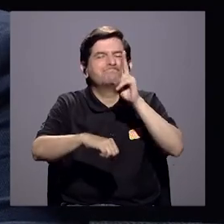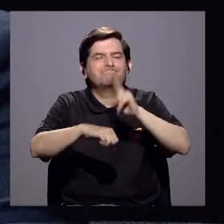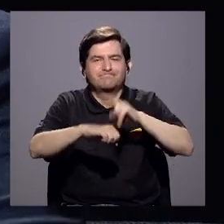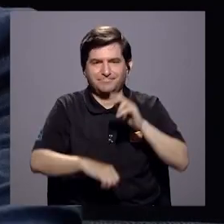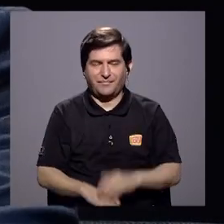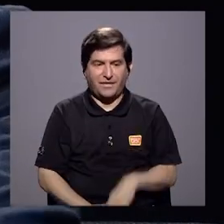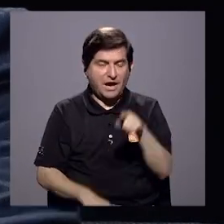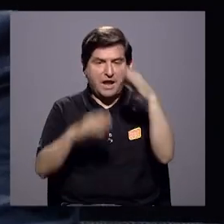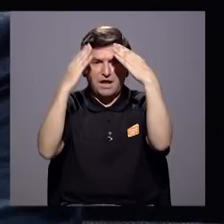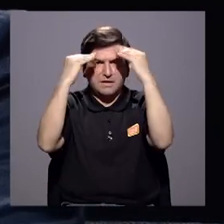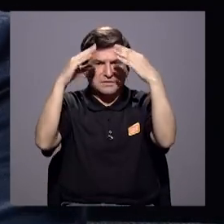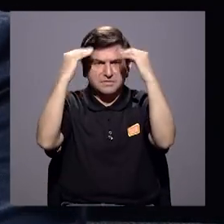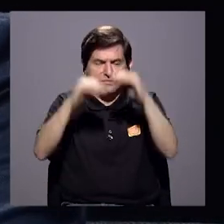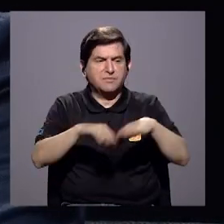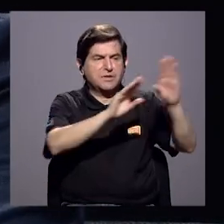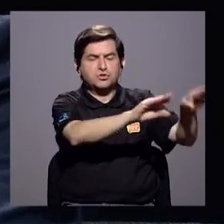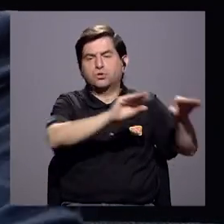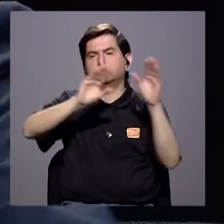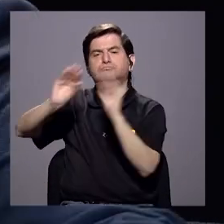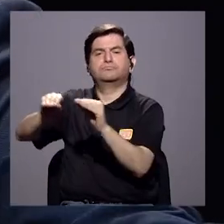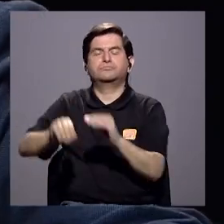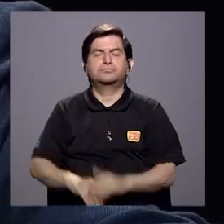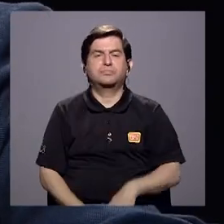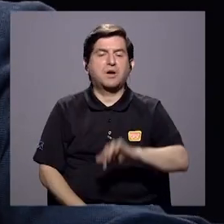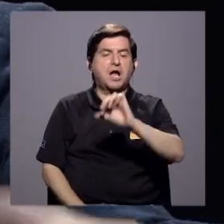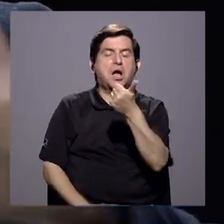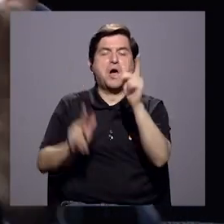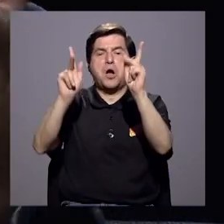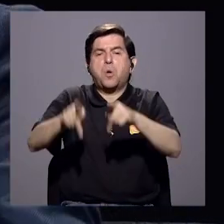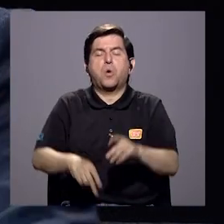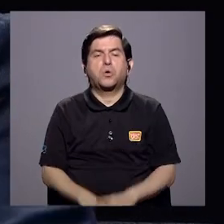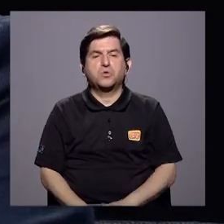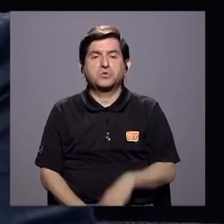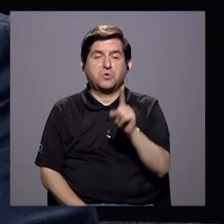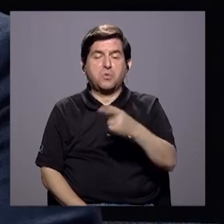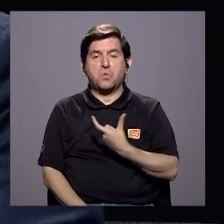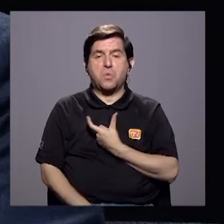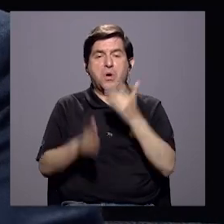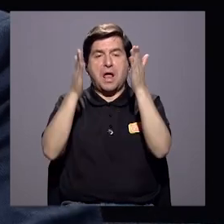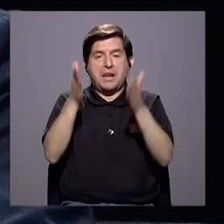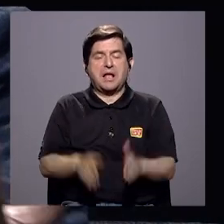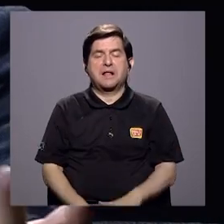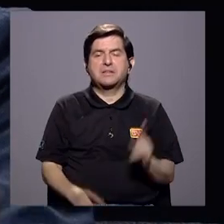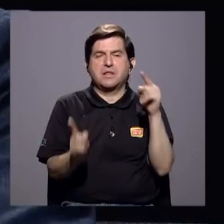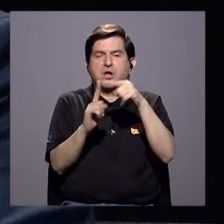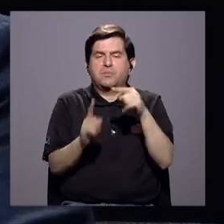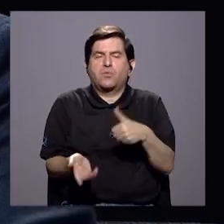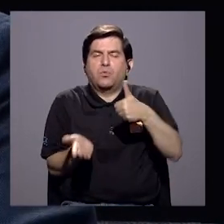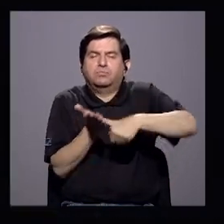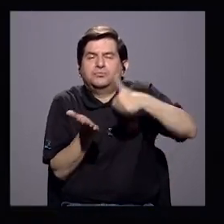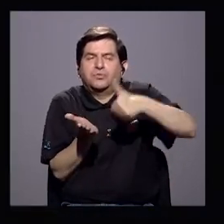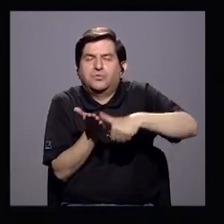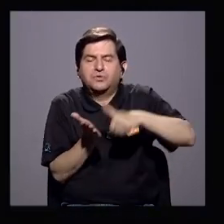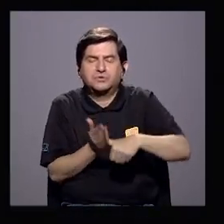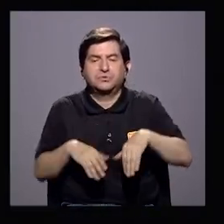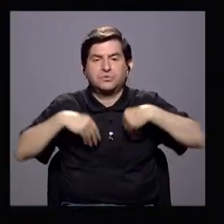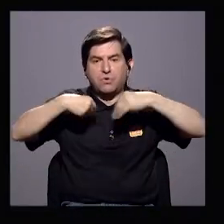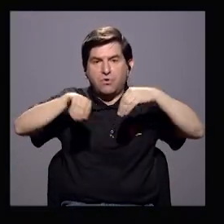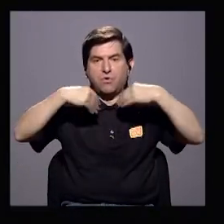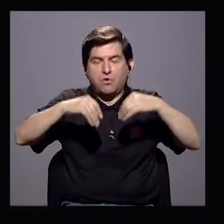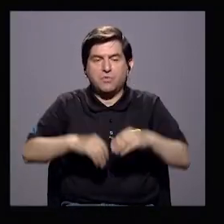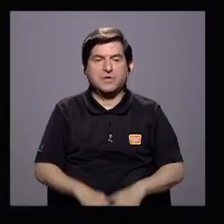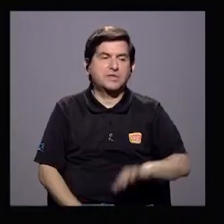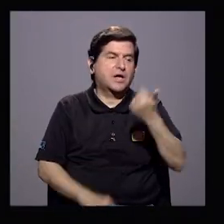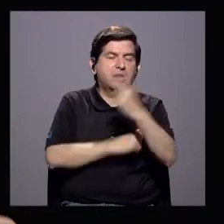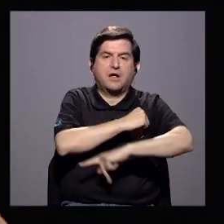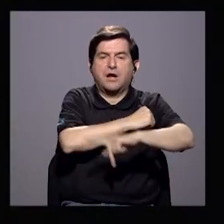sería que sus datos hayan sido transferidos a un tercero dígase un alcalde con fines electorales o que hayan vendido a